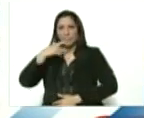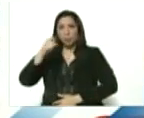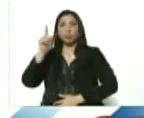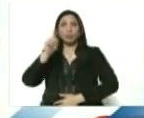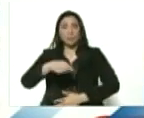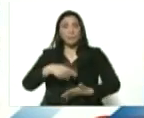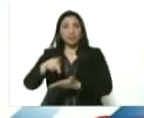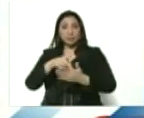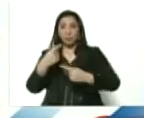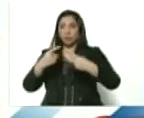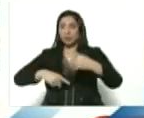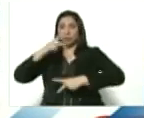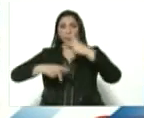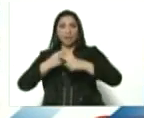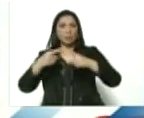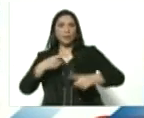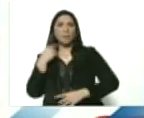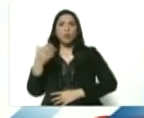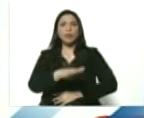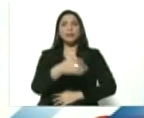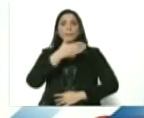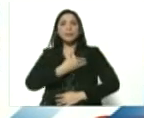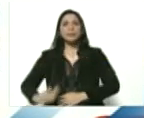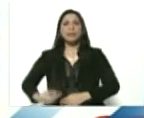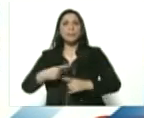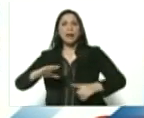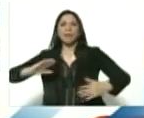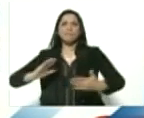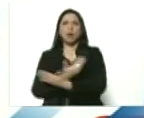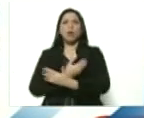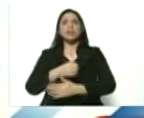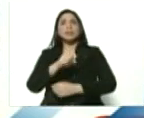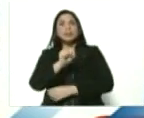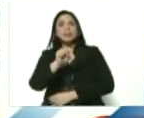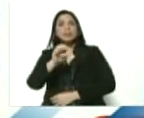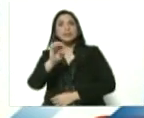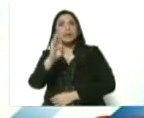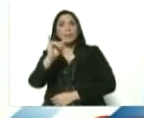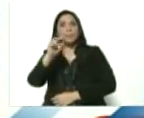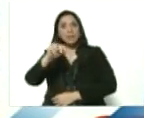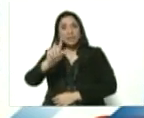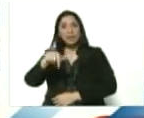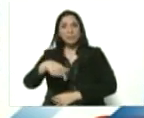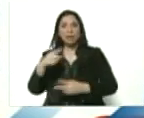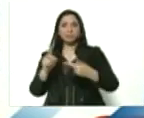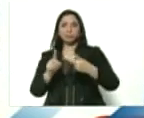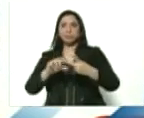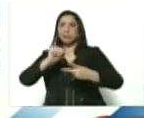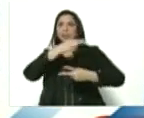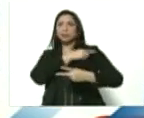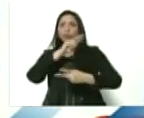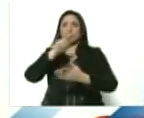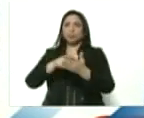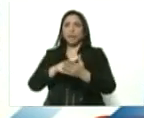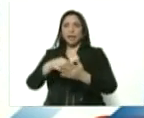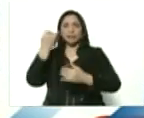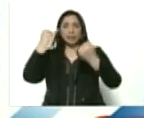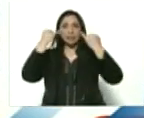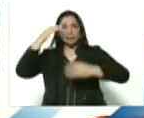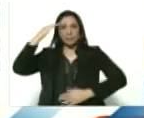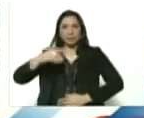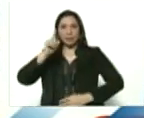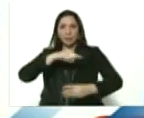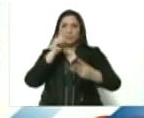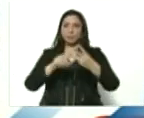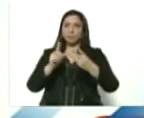participó en distintos planes para el asesinato del presidente, para el asalto al SEBIN, para el asalto a la DGCIN, para colocar a su